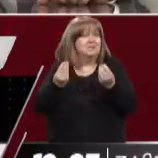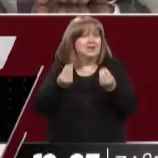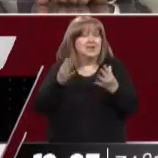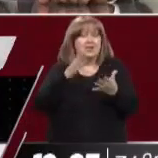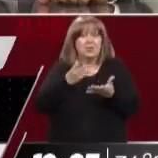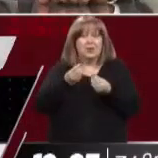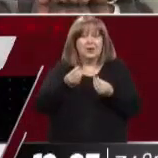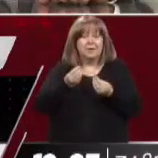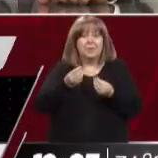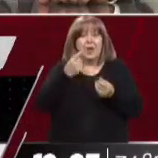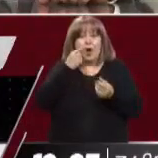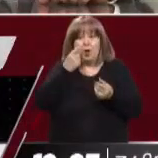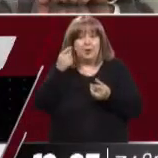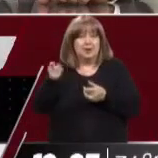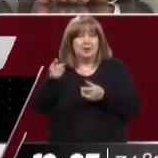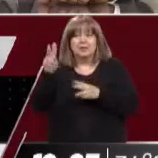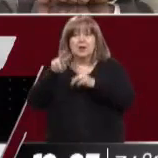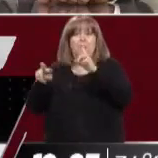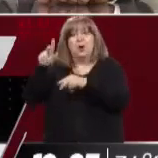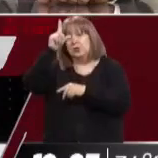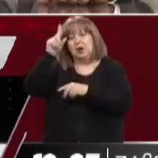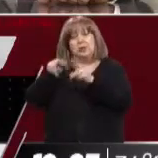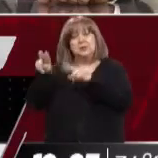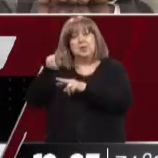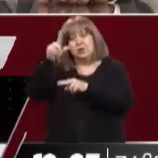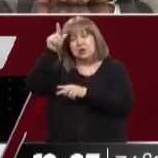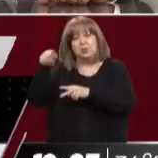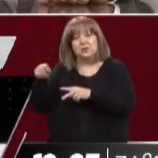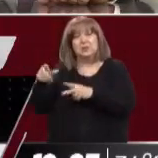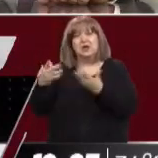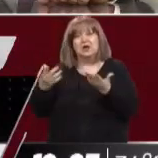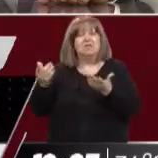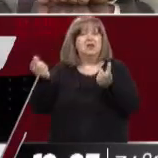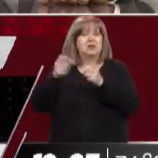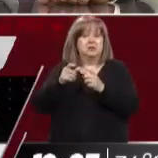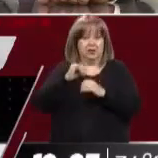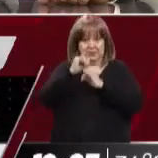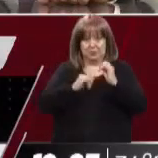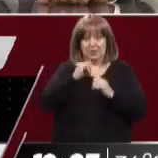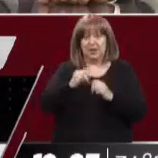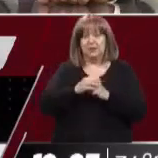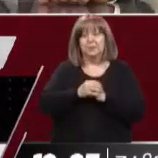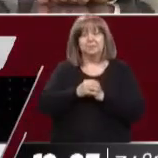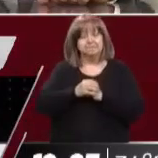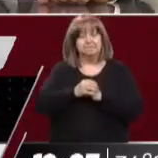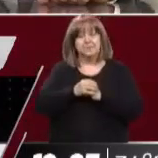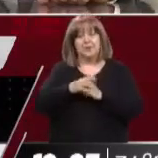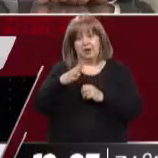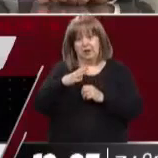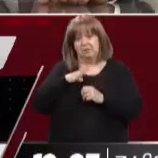hace en el medio? Aparte, el hombre Claro. tenía pedido de captura, este Tenía sujeto. pedido de captura, no se había presentado a las audiencias. Bueno, enseguida lo vamos a repasar, pero